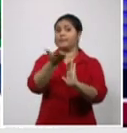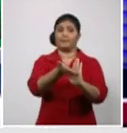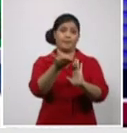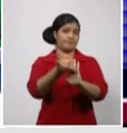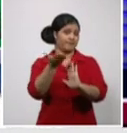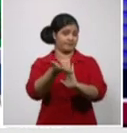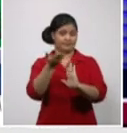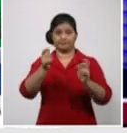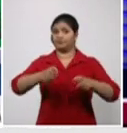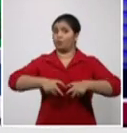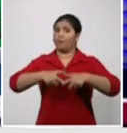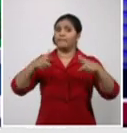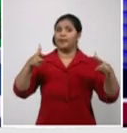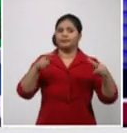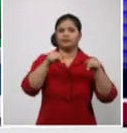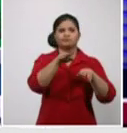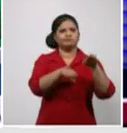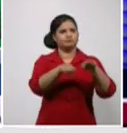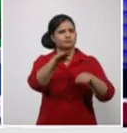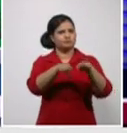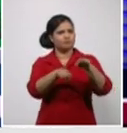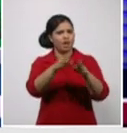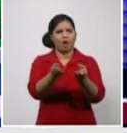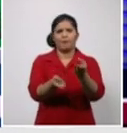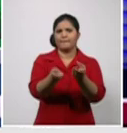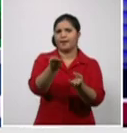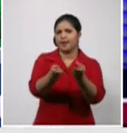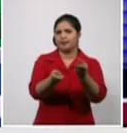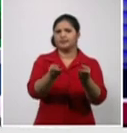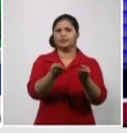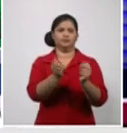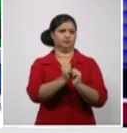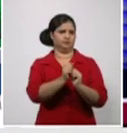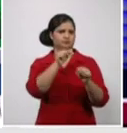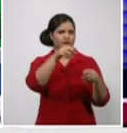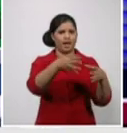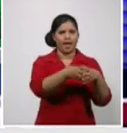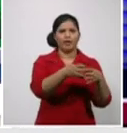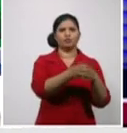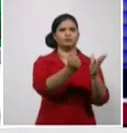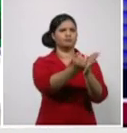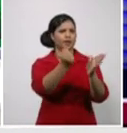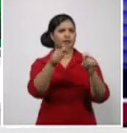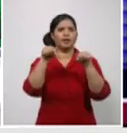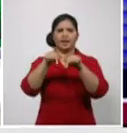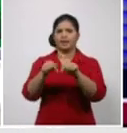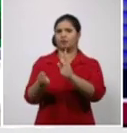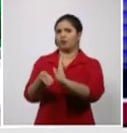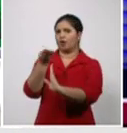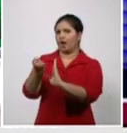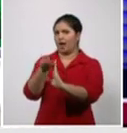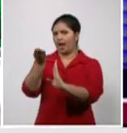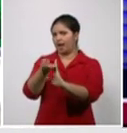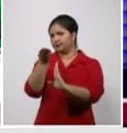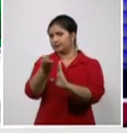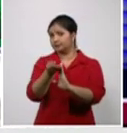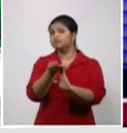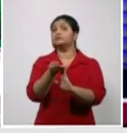mayor que el número de pacientes confirmados, pues indiscutiblemente hace posible esta reducción.